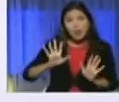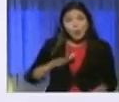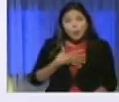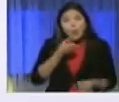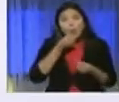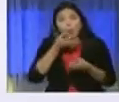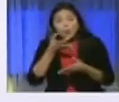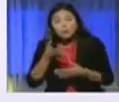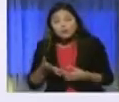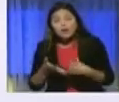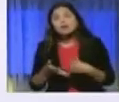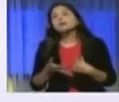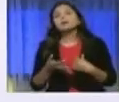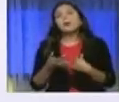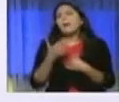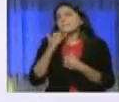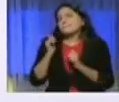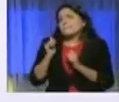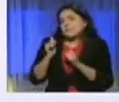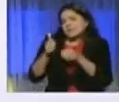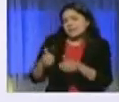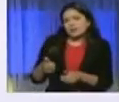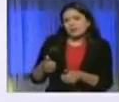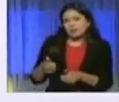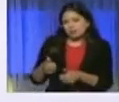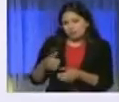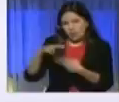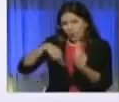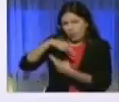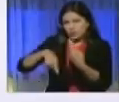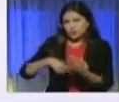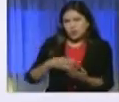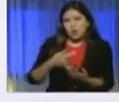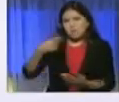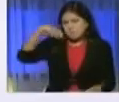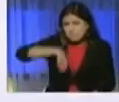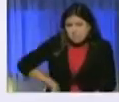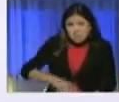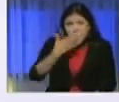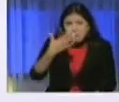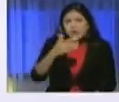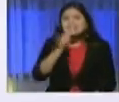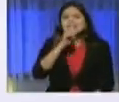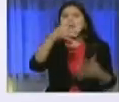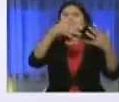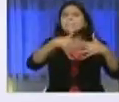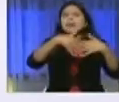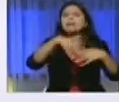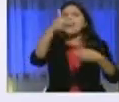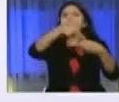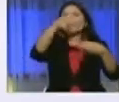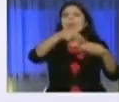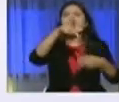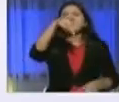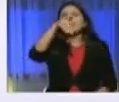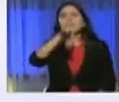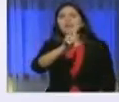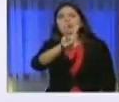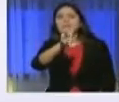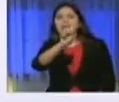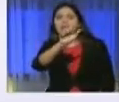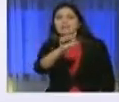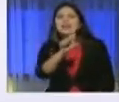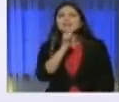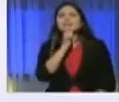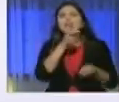en los primeros años de revolución, que no había ingreso, PDVSA estaba en manos de la